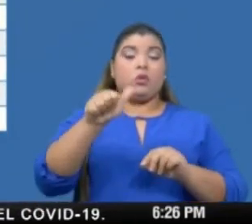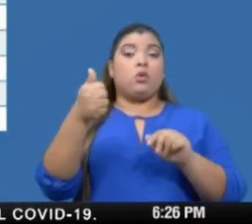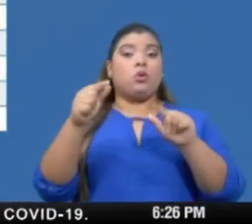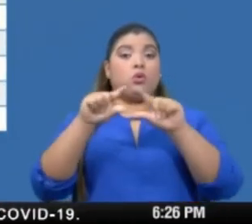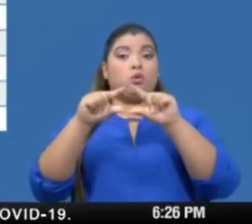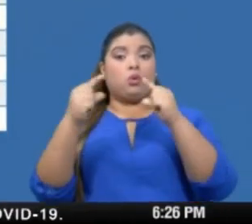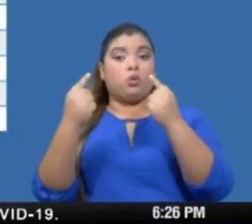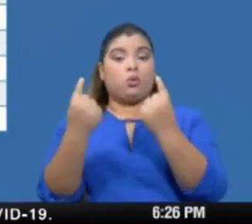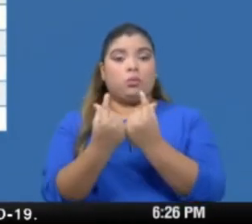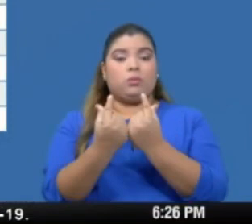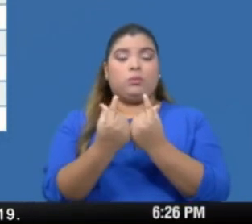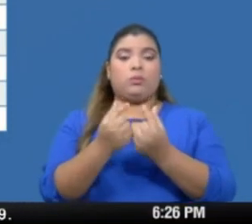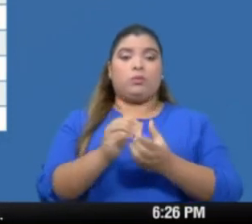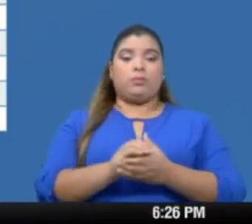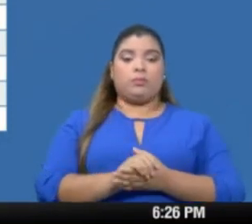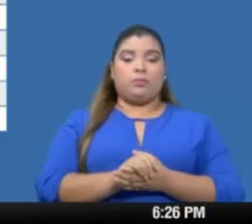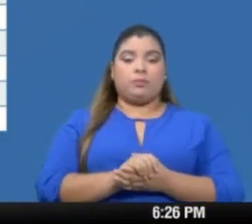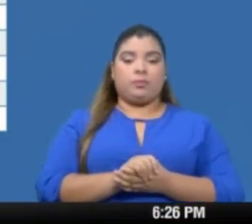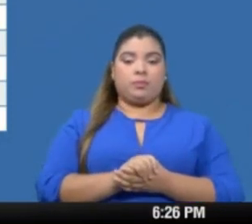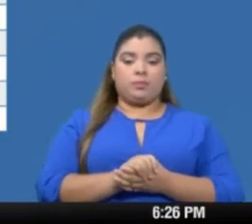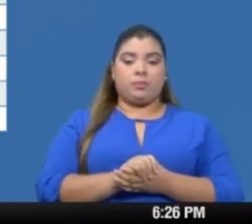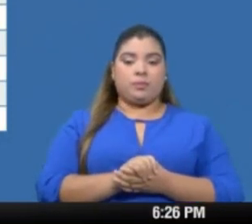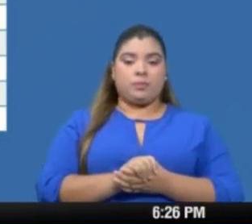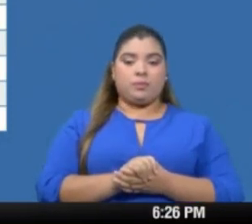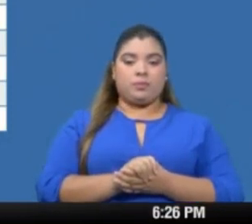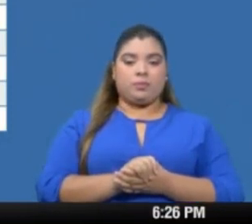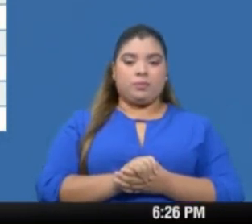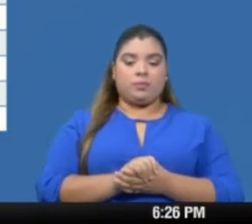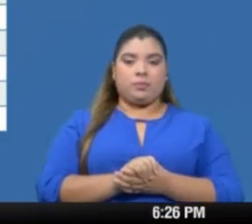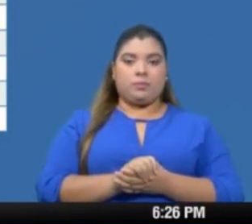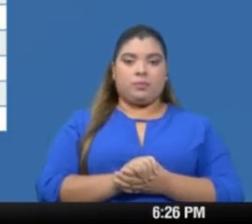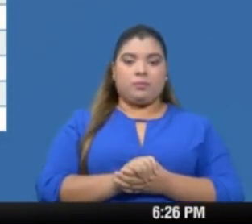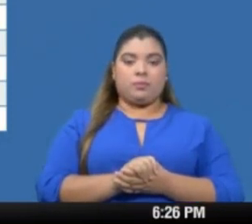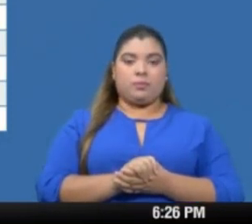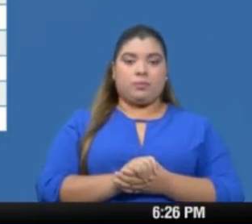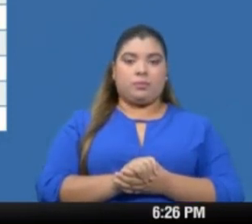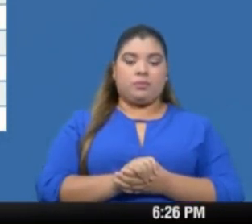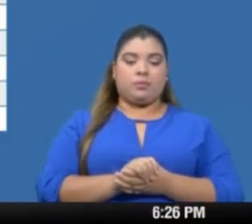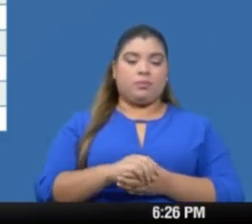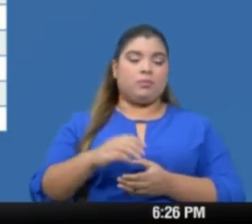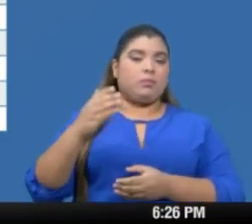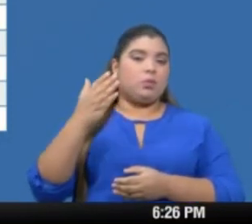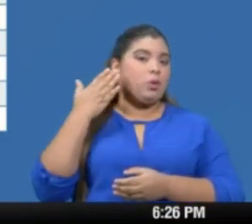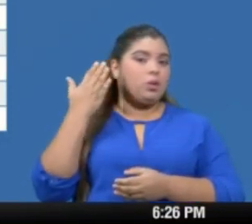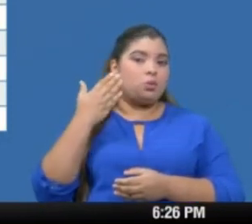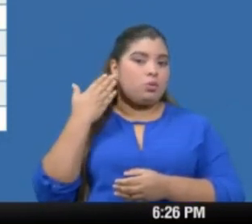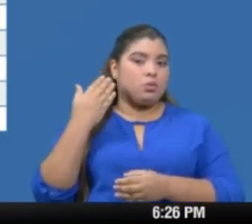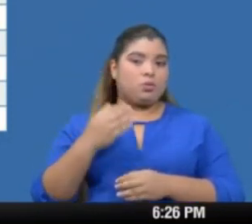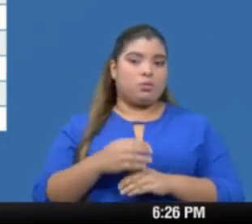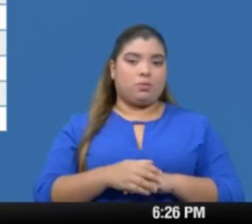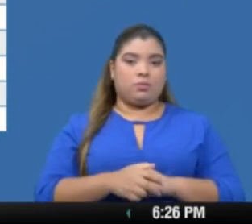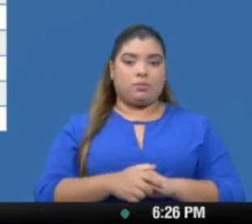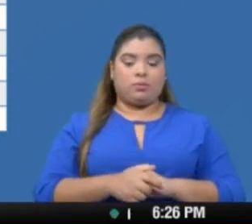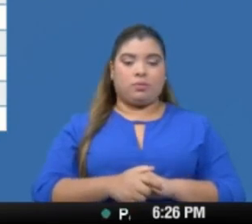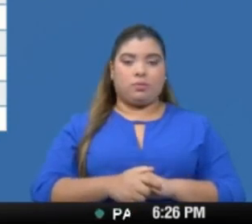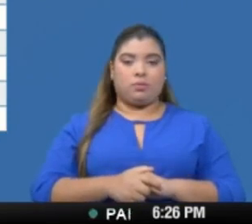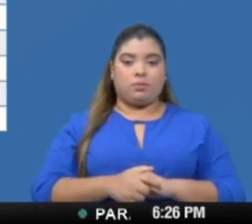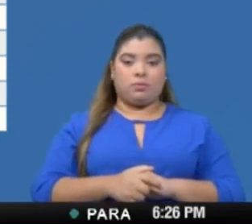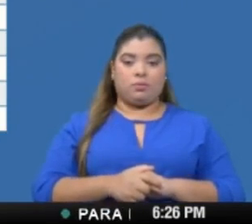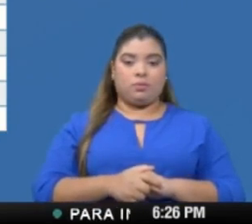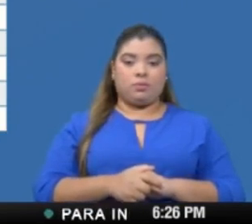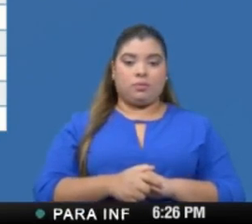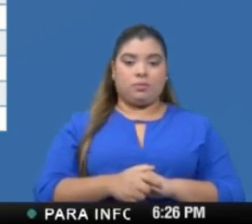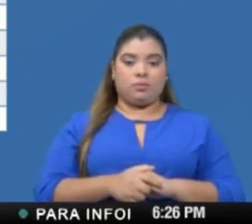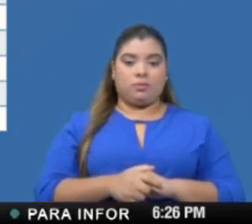adelante, tenemos que Volcán, Belisario Porras y Juan Díaz están marcando con 16 y 15 casos confirmados